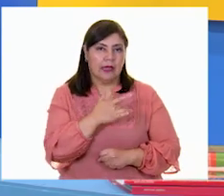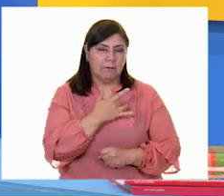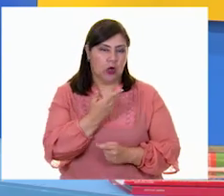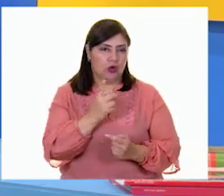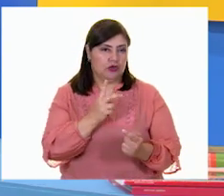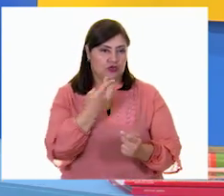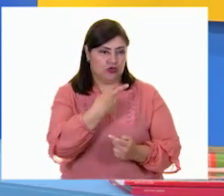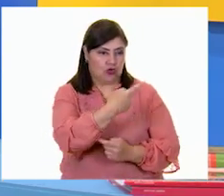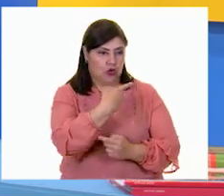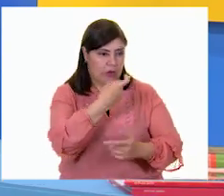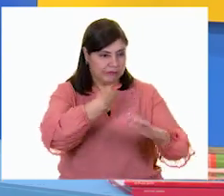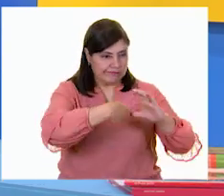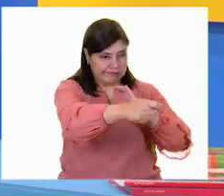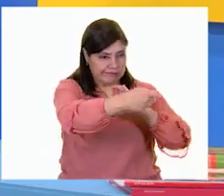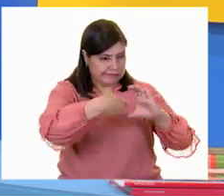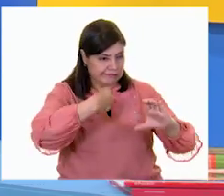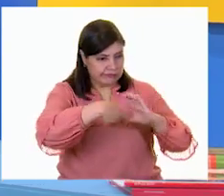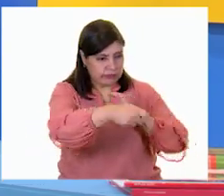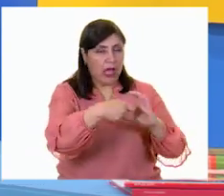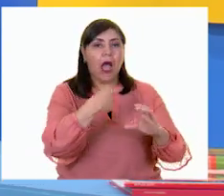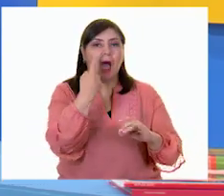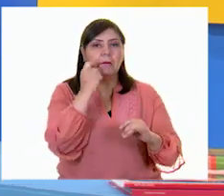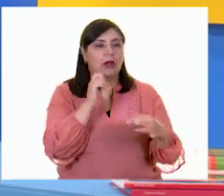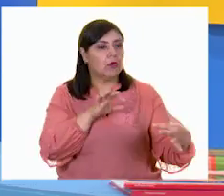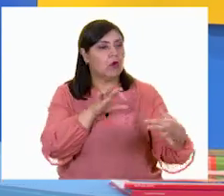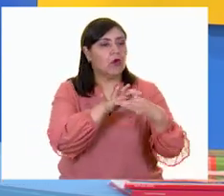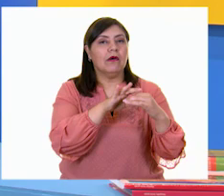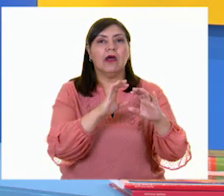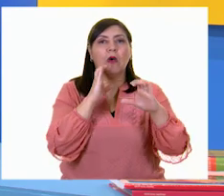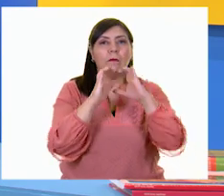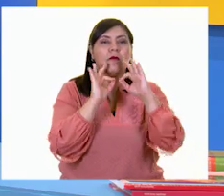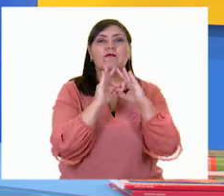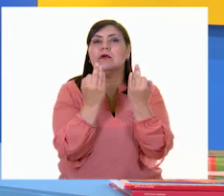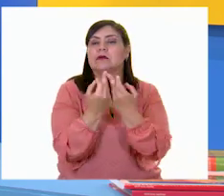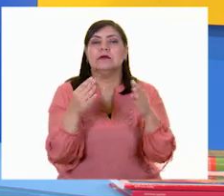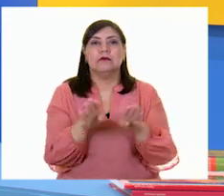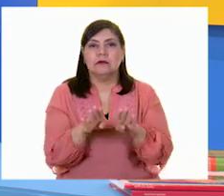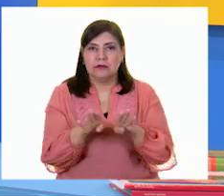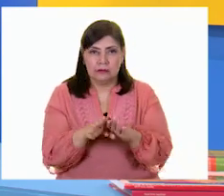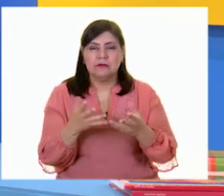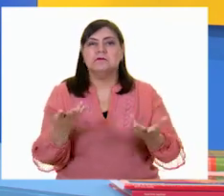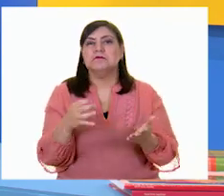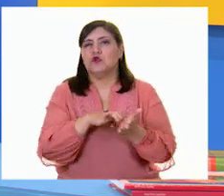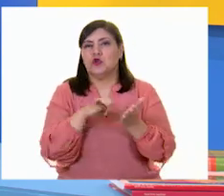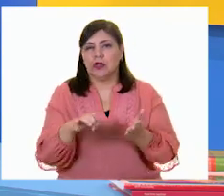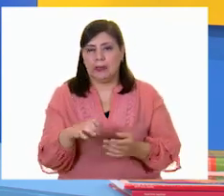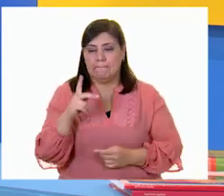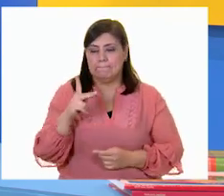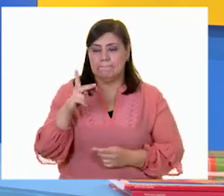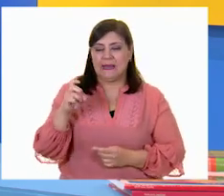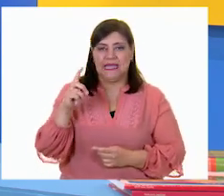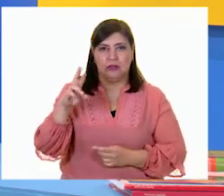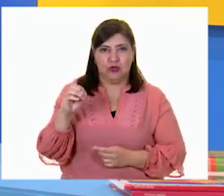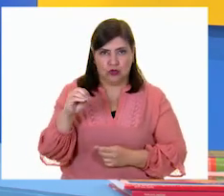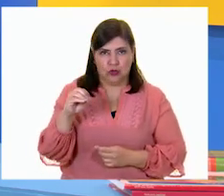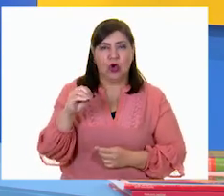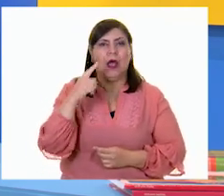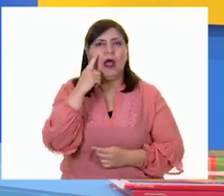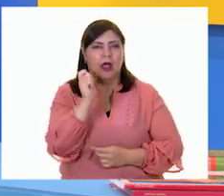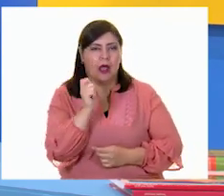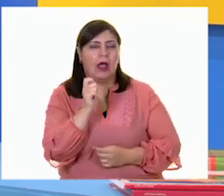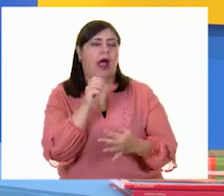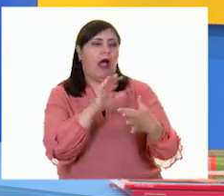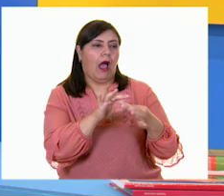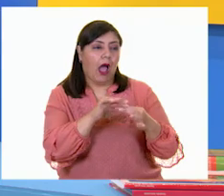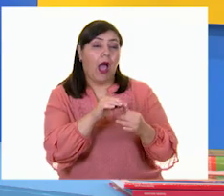interlocutores determina la manera en que se establece la comunicación. En este caso, Pedro de Calaviz le habla de usted,